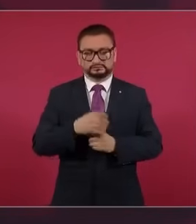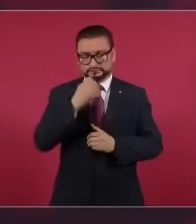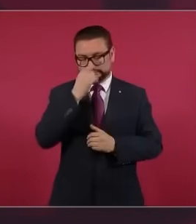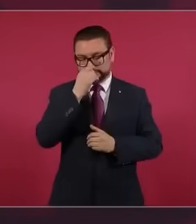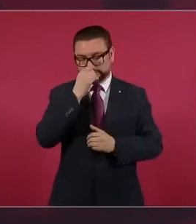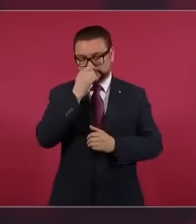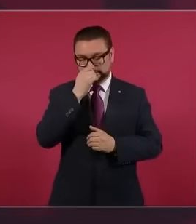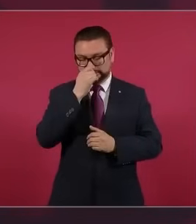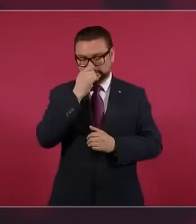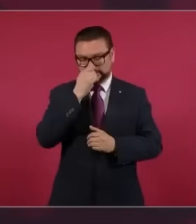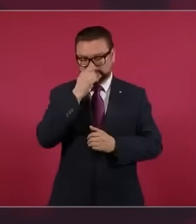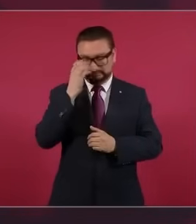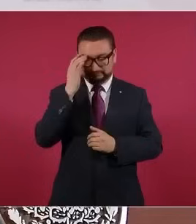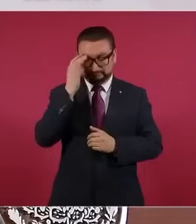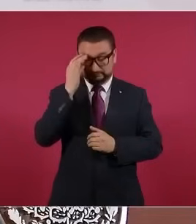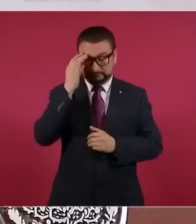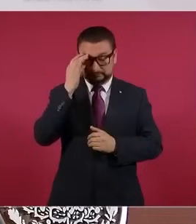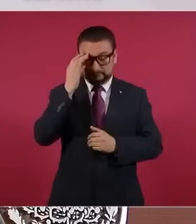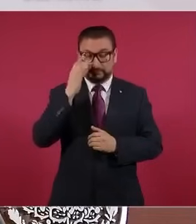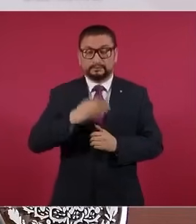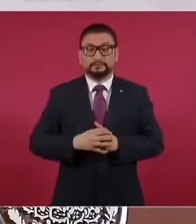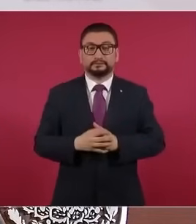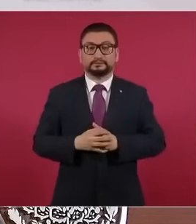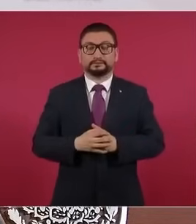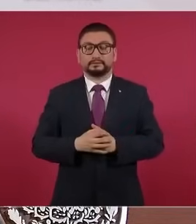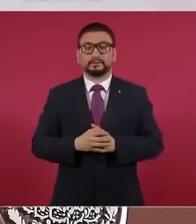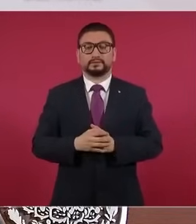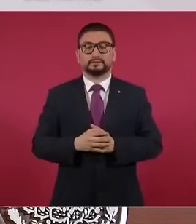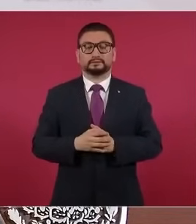nada más que